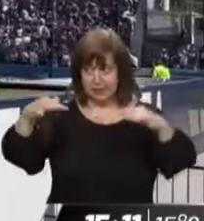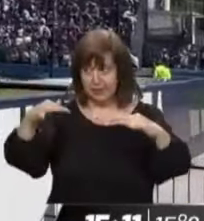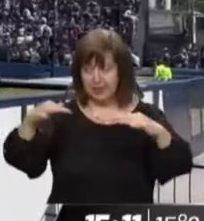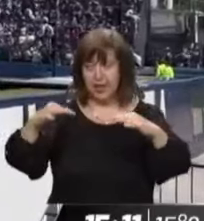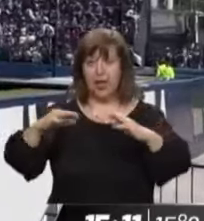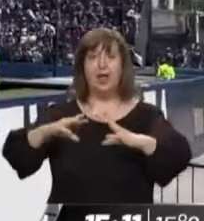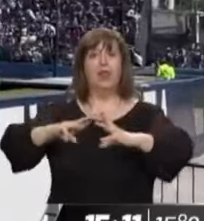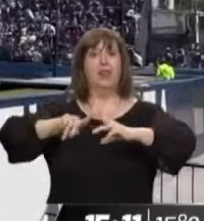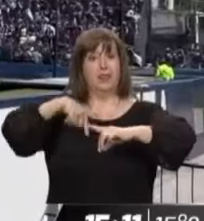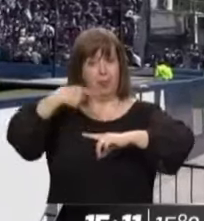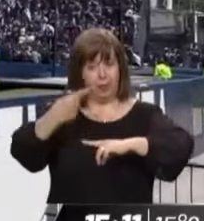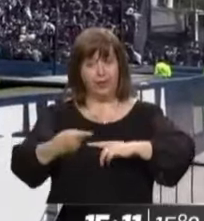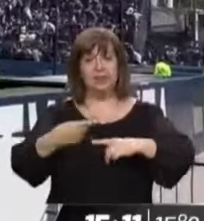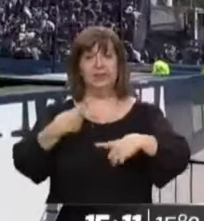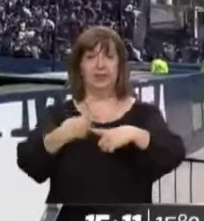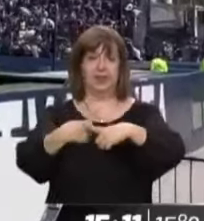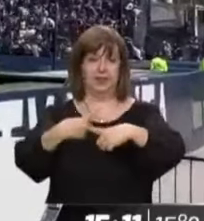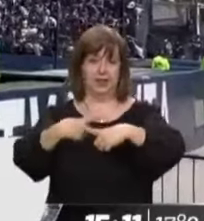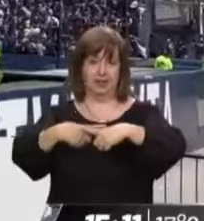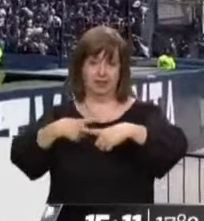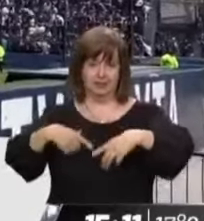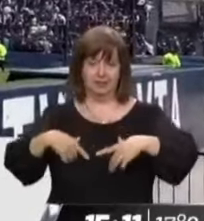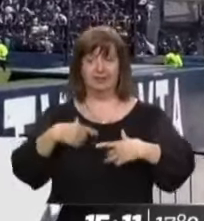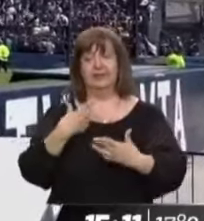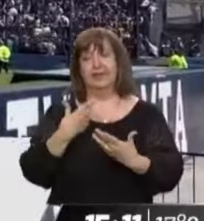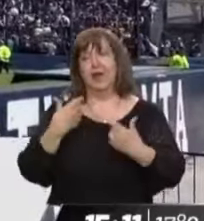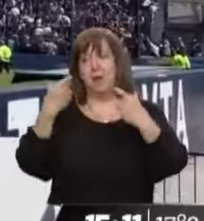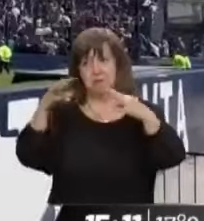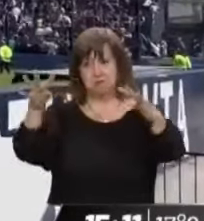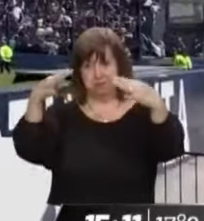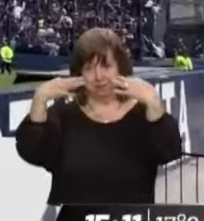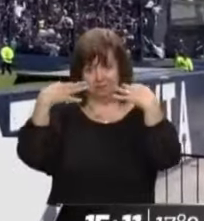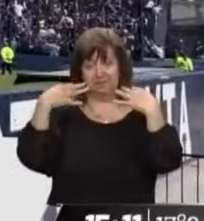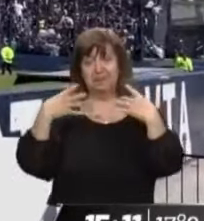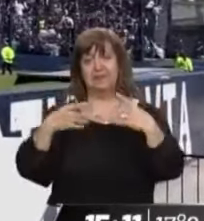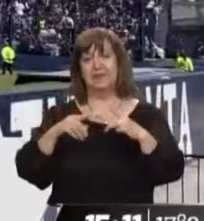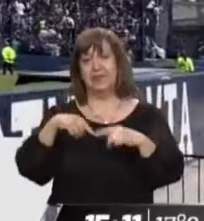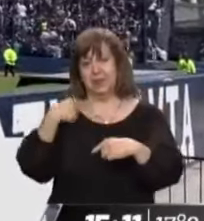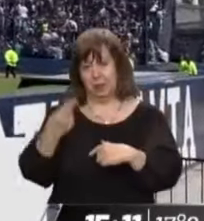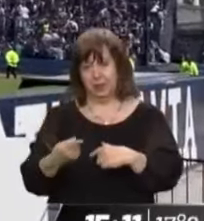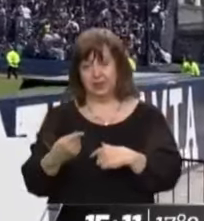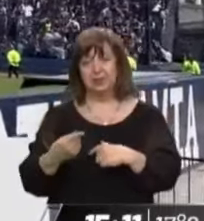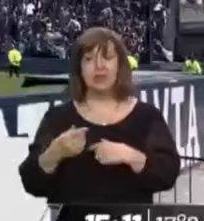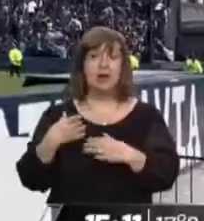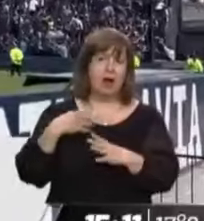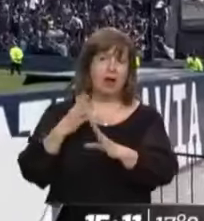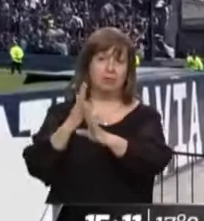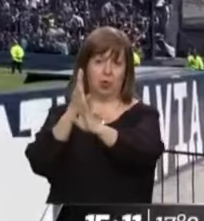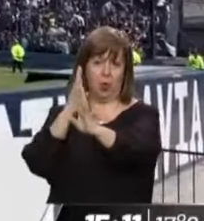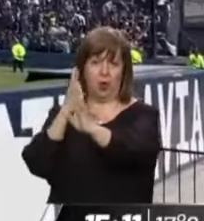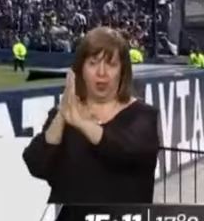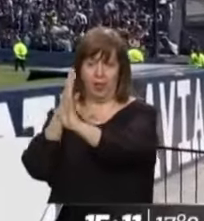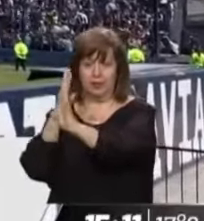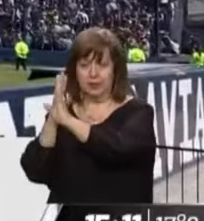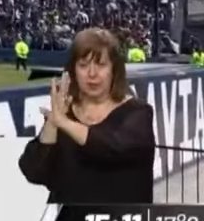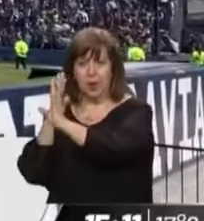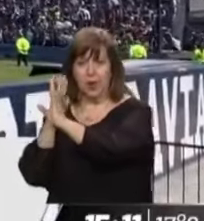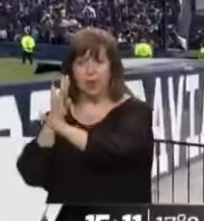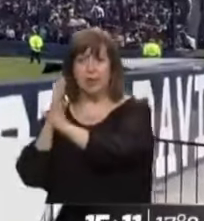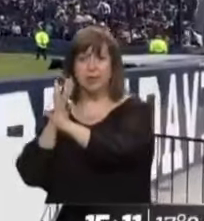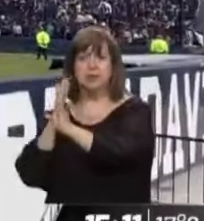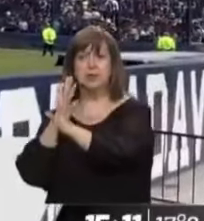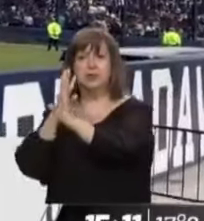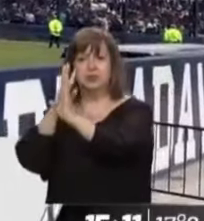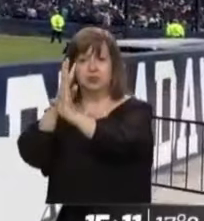continuidad al festejo. Hay muchos hinchas de la Lepra, los veo todavía intentando ingresar. Muchos que ya están, como verán ustedes, en la